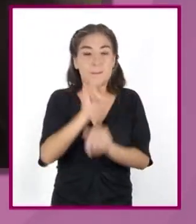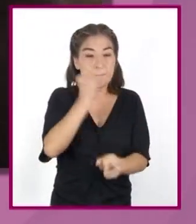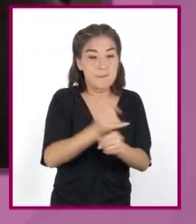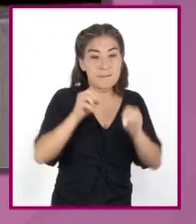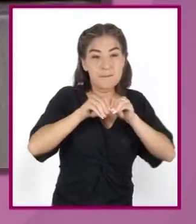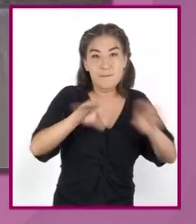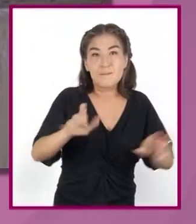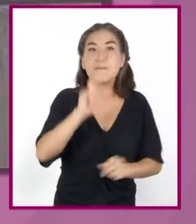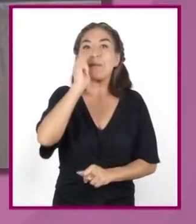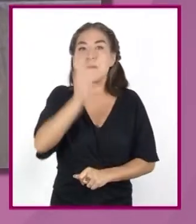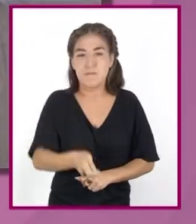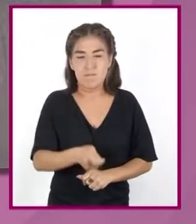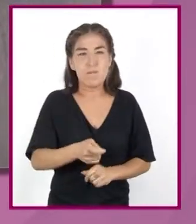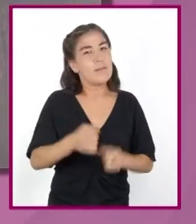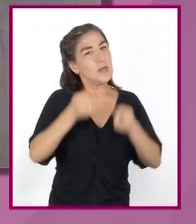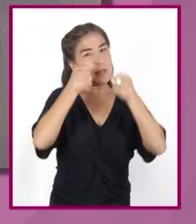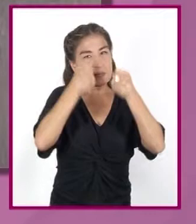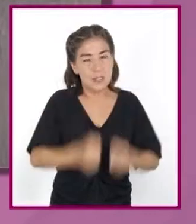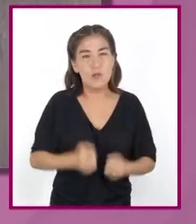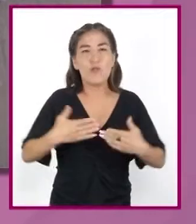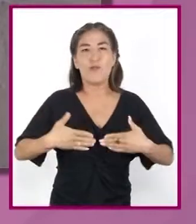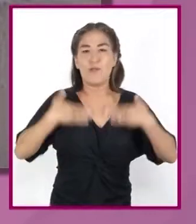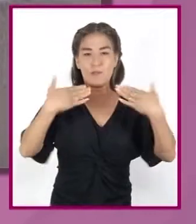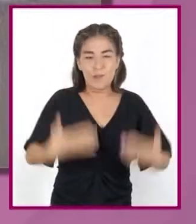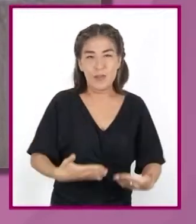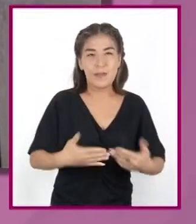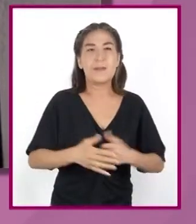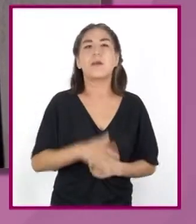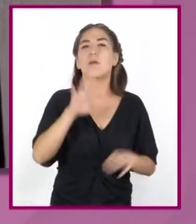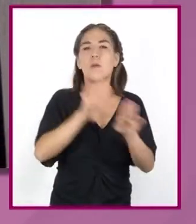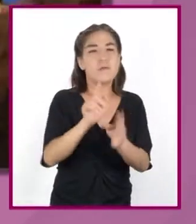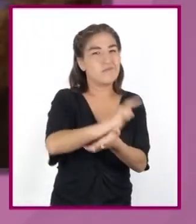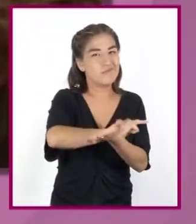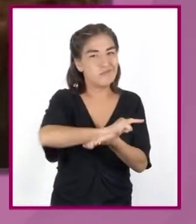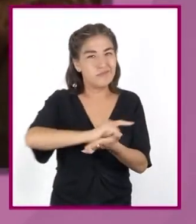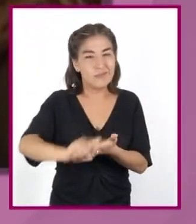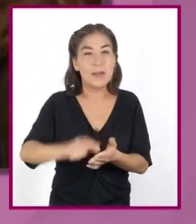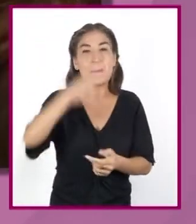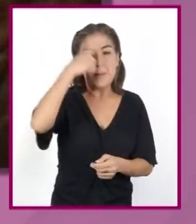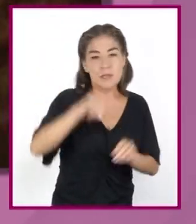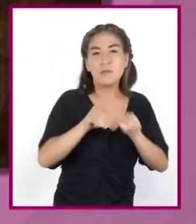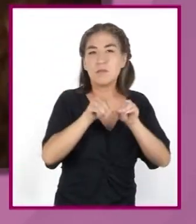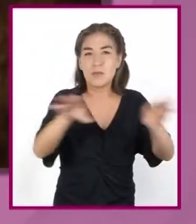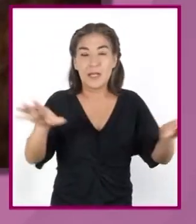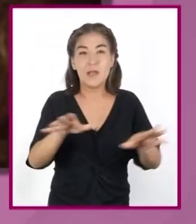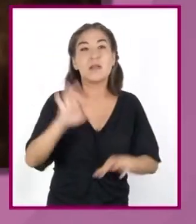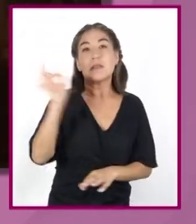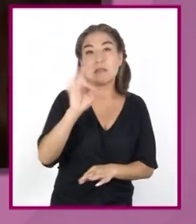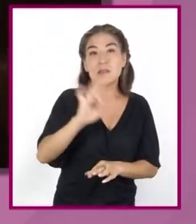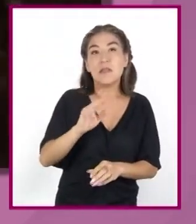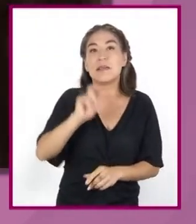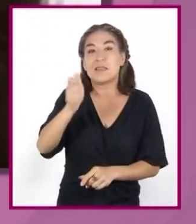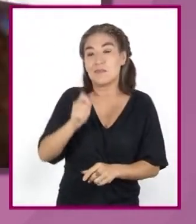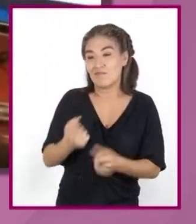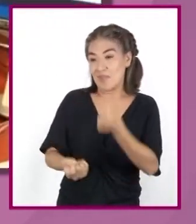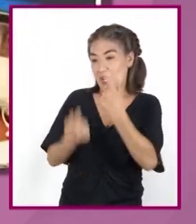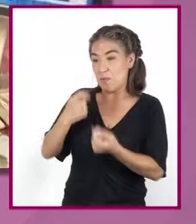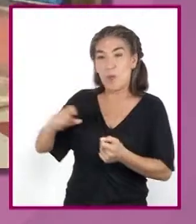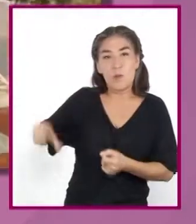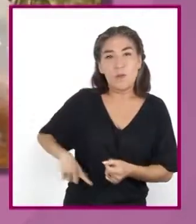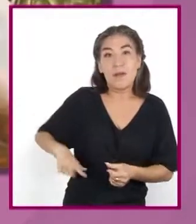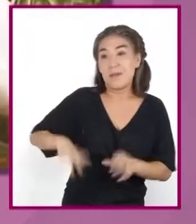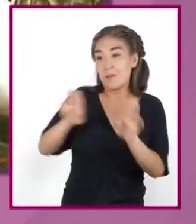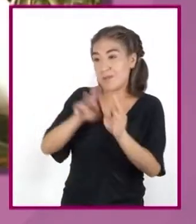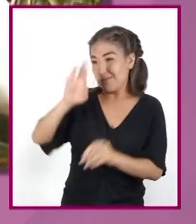información veraz y de la manera más transparente, aun y cuando pueda estar en contra de alguna política